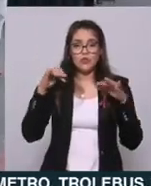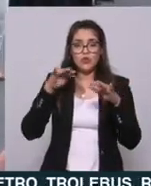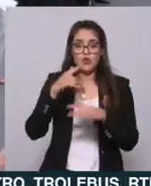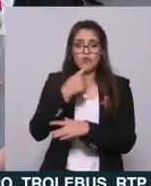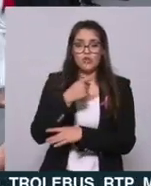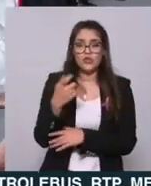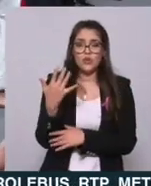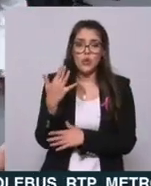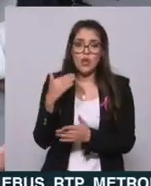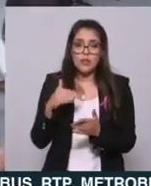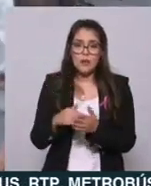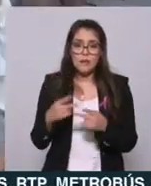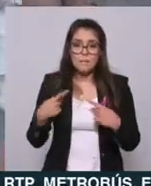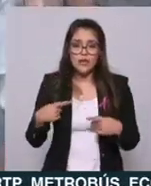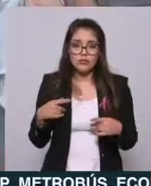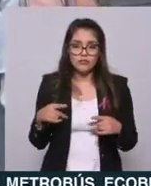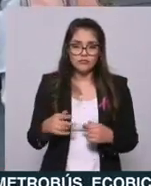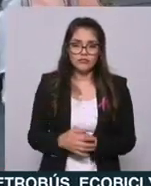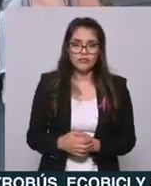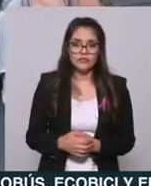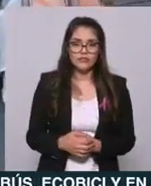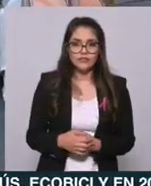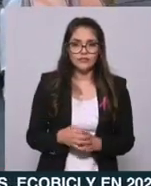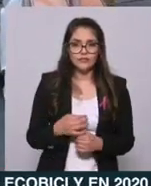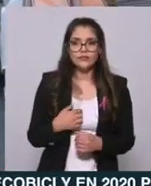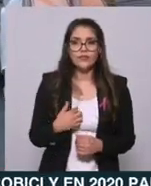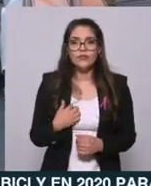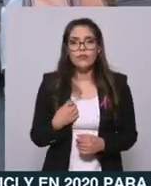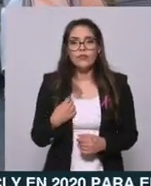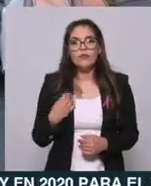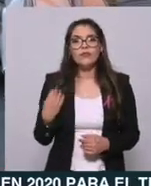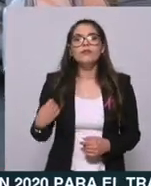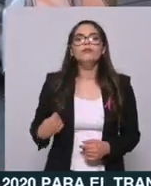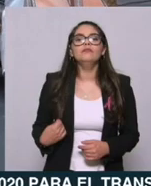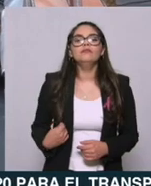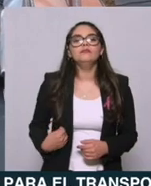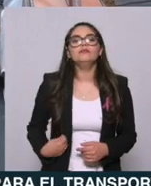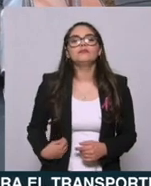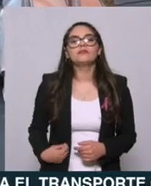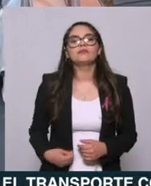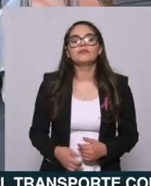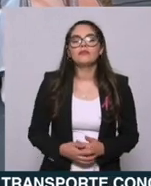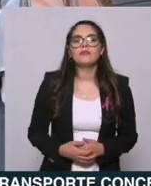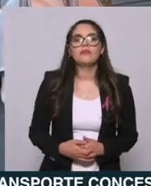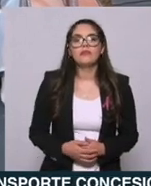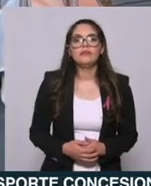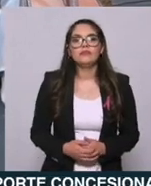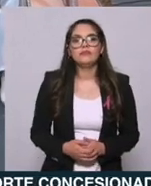150,000 asistentes. Con imágenes de Manuel Hernández, Mariana Sánchez, 21 Noticias.